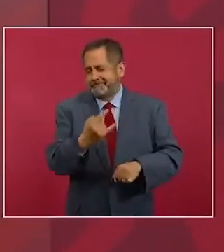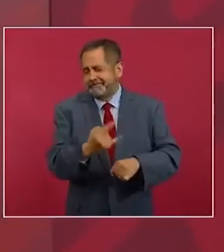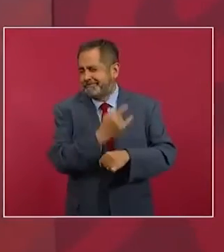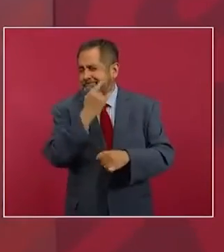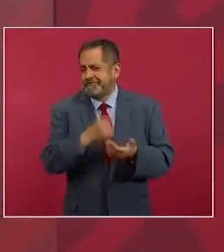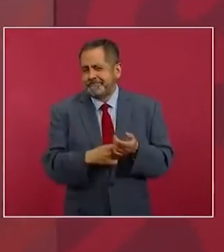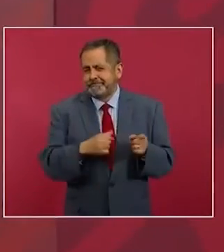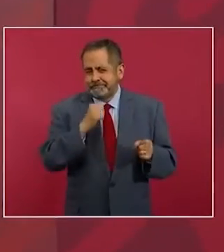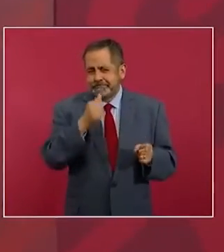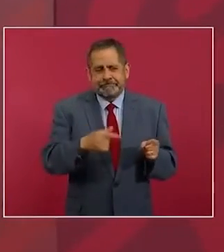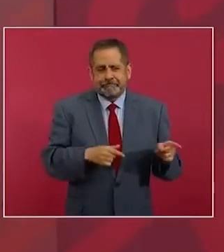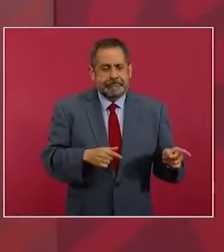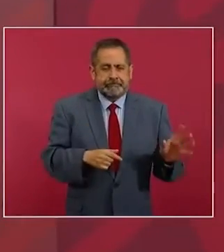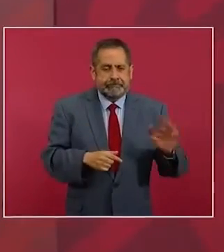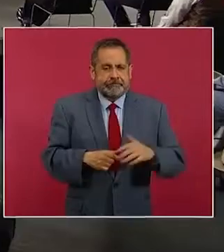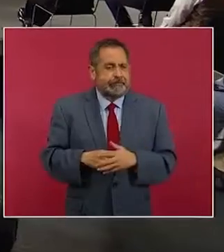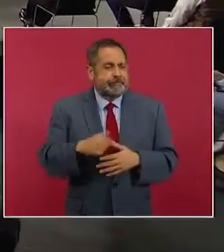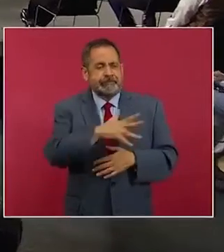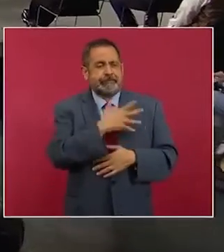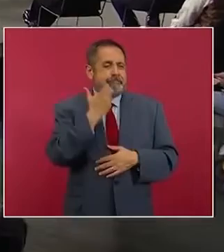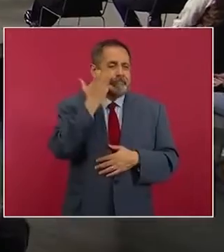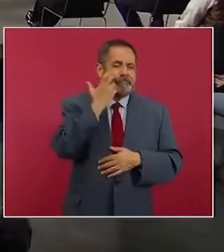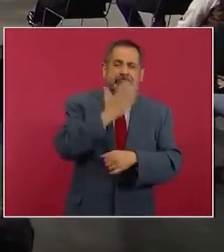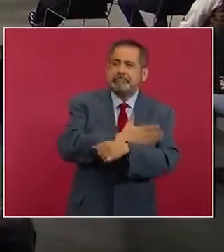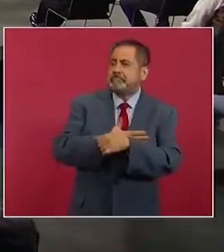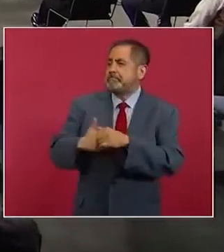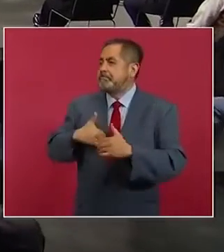vividores,